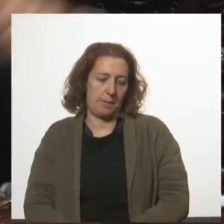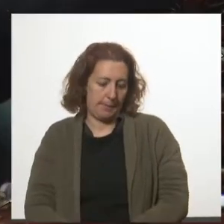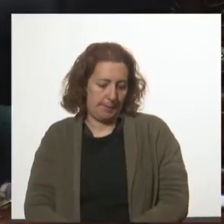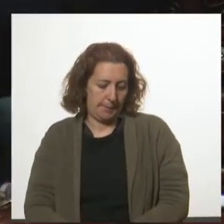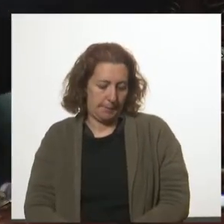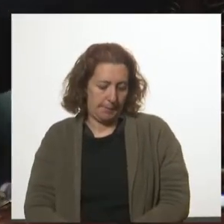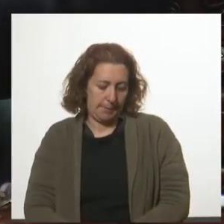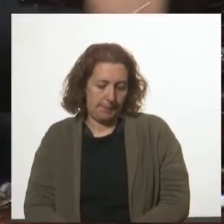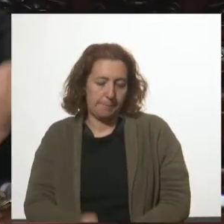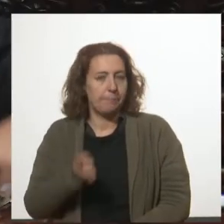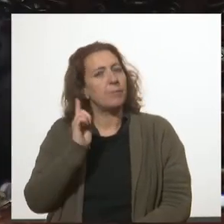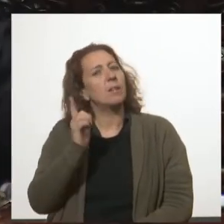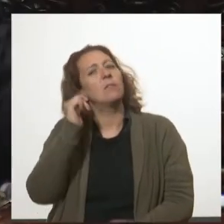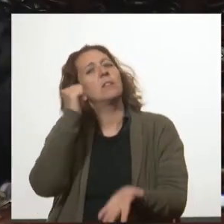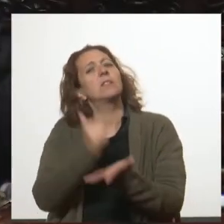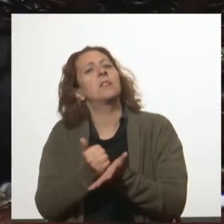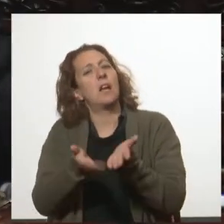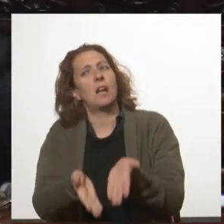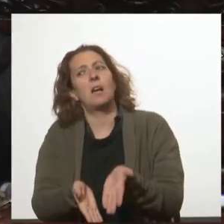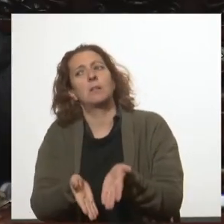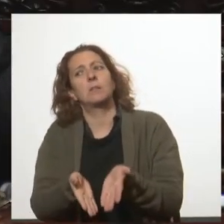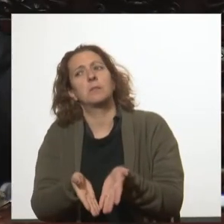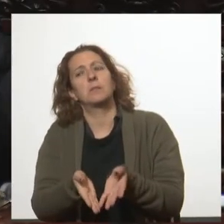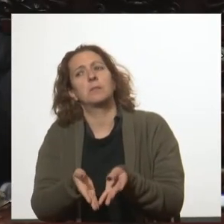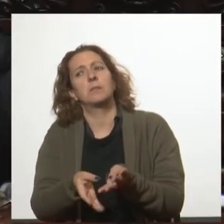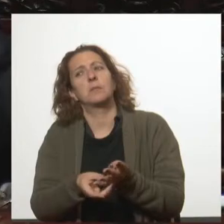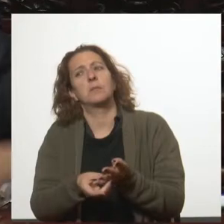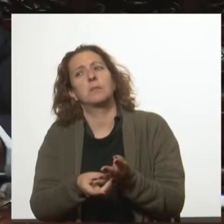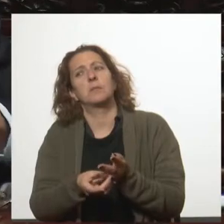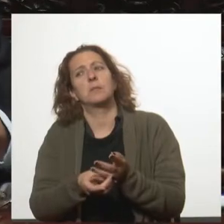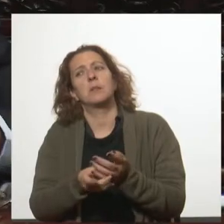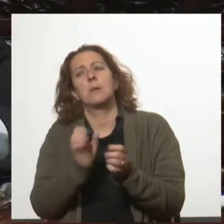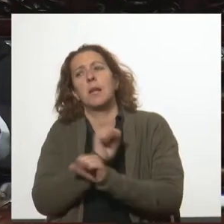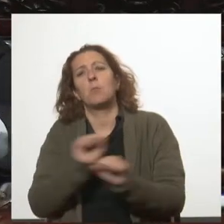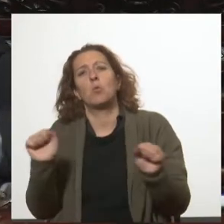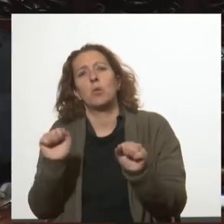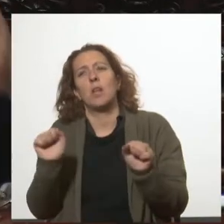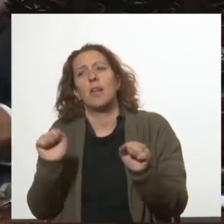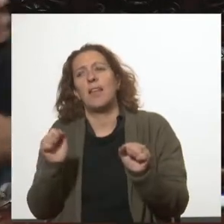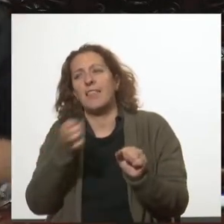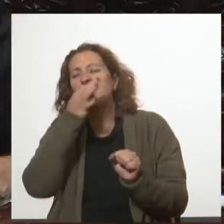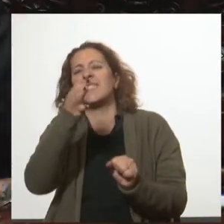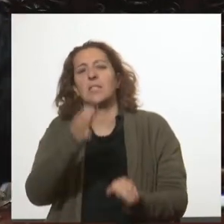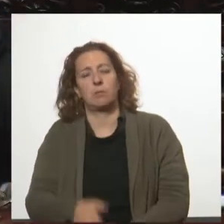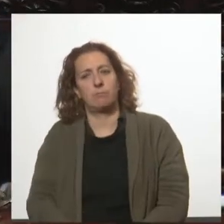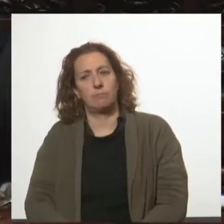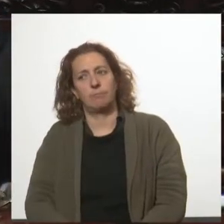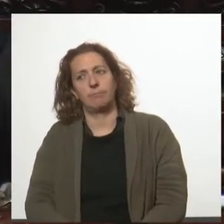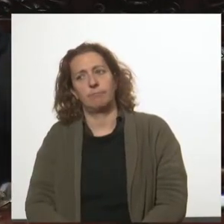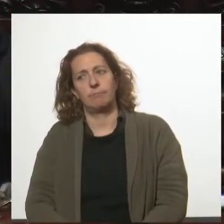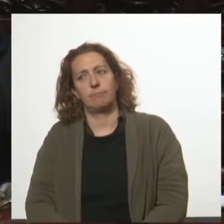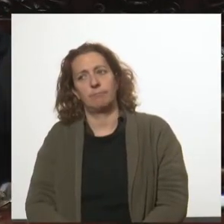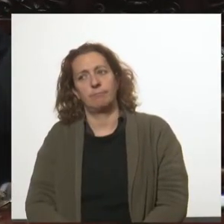tendrían que haber estado acá para que se lo no se lo pueda decir